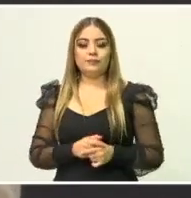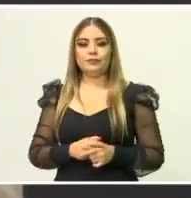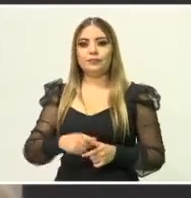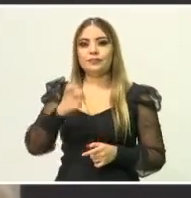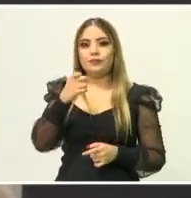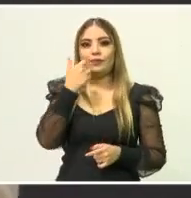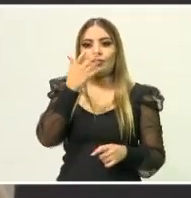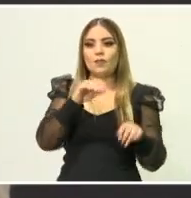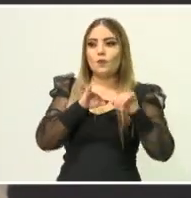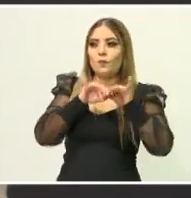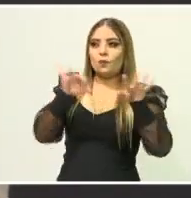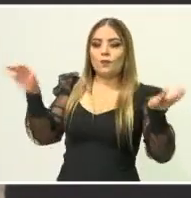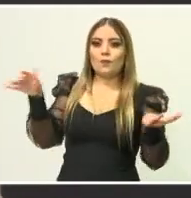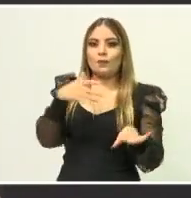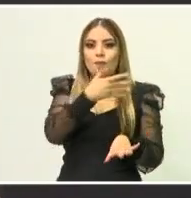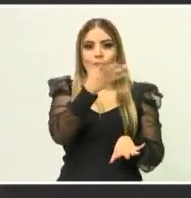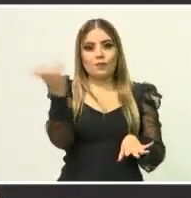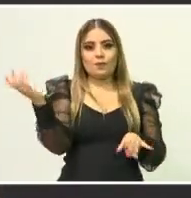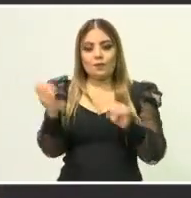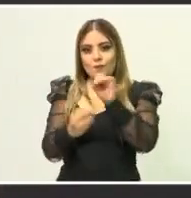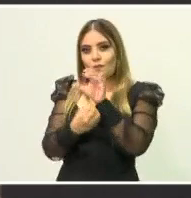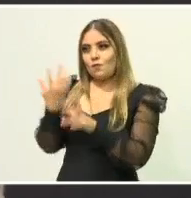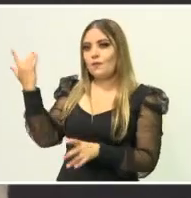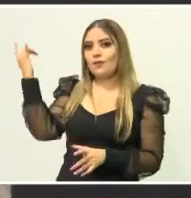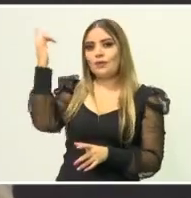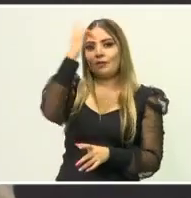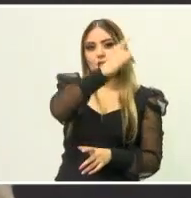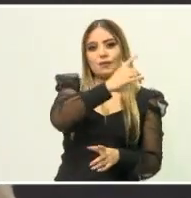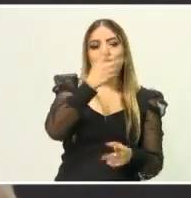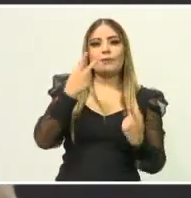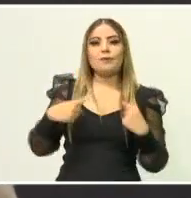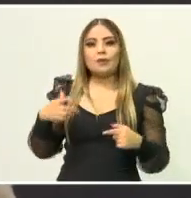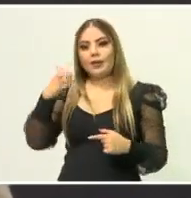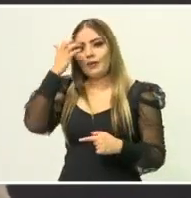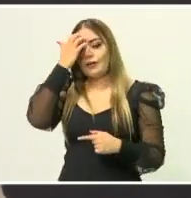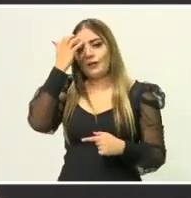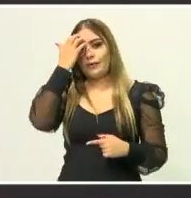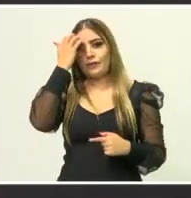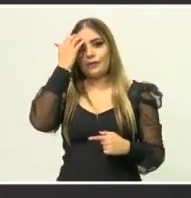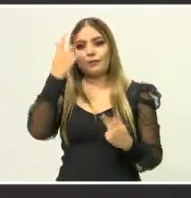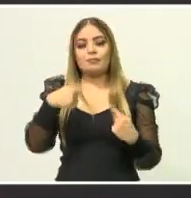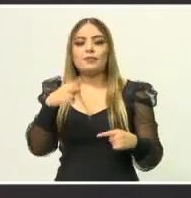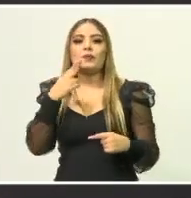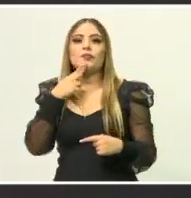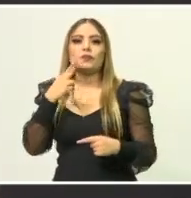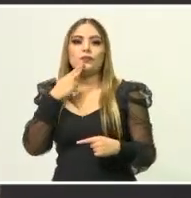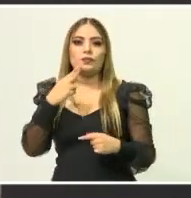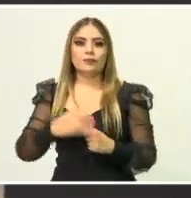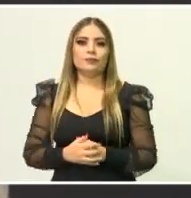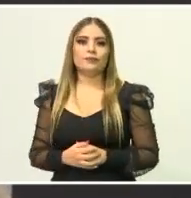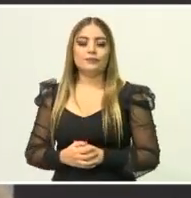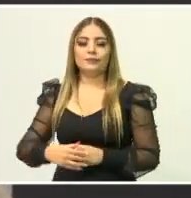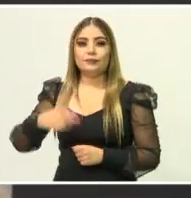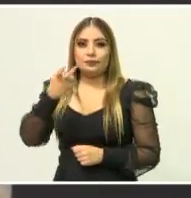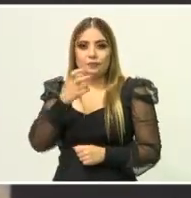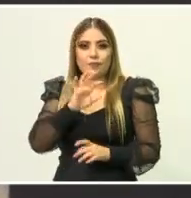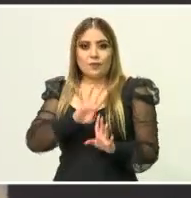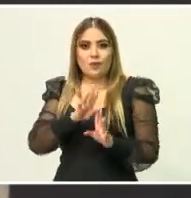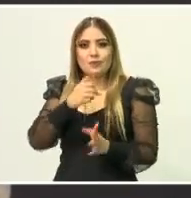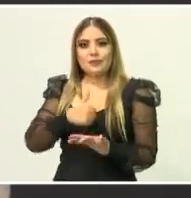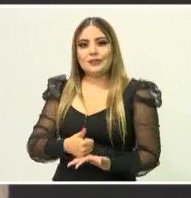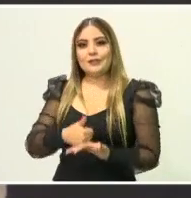que se difunda que ahí esta nueva ruta para que la gente lo conozca para que se empiece a foguear para que la gente lo empiece a utilizar y como da beneficio tanto